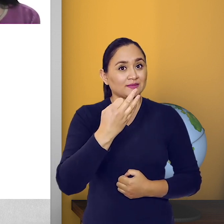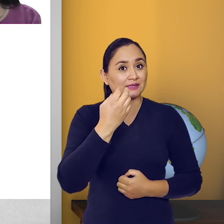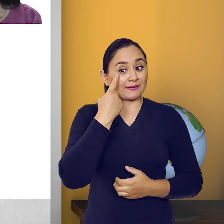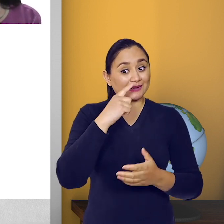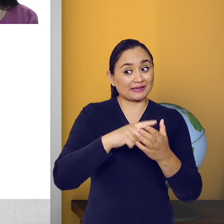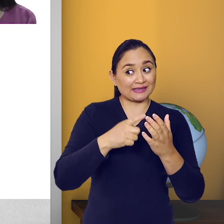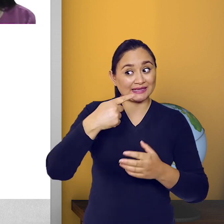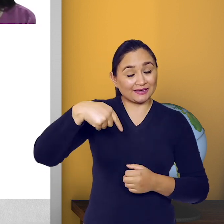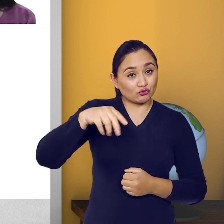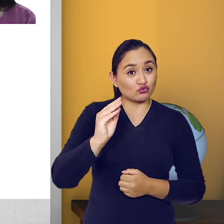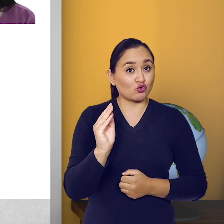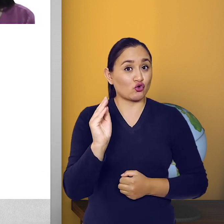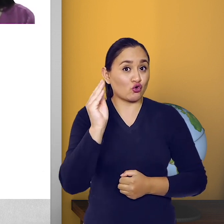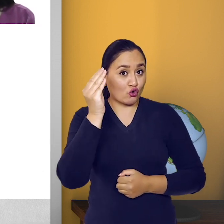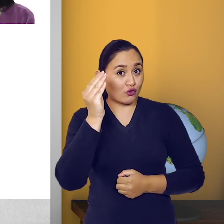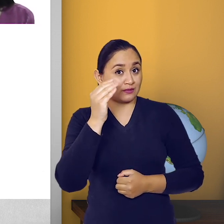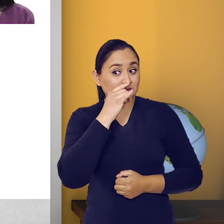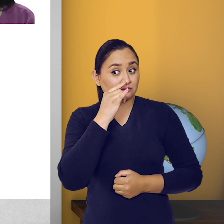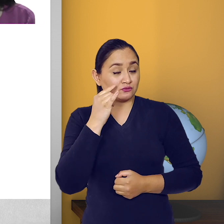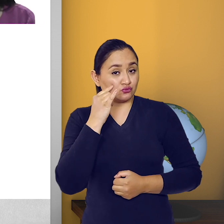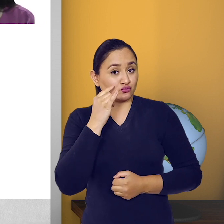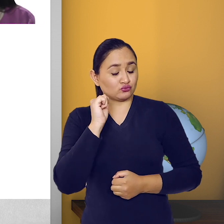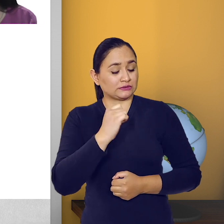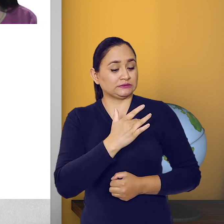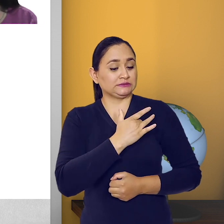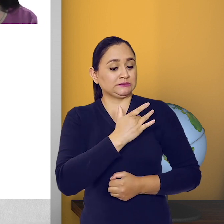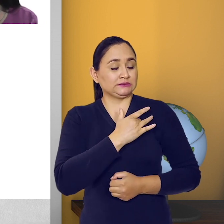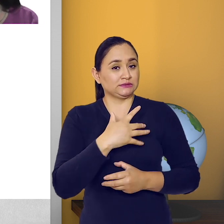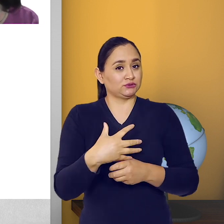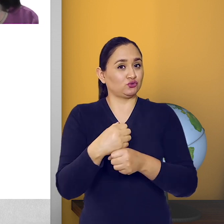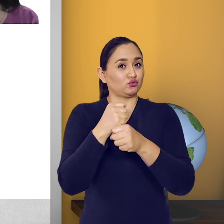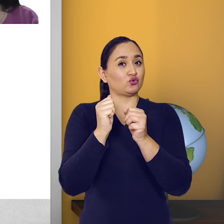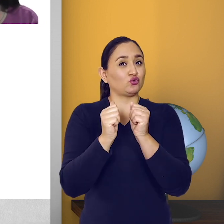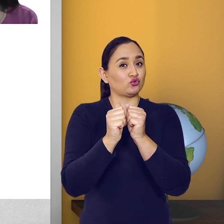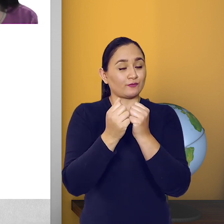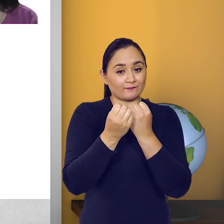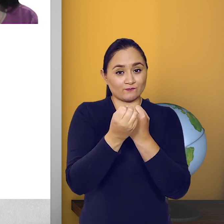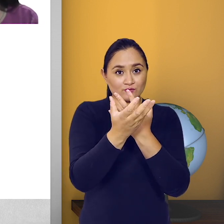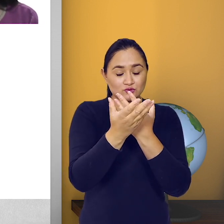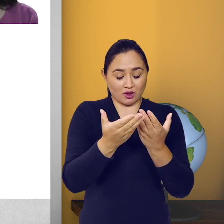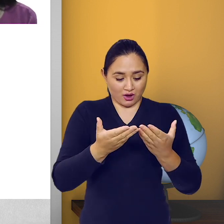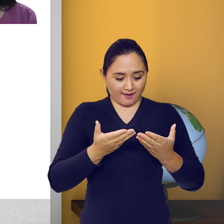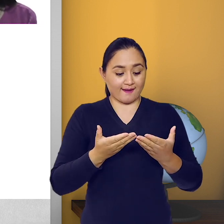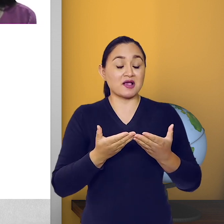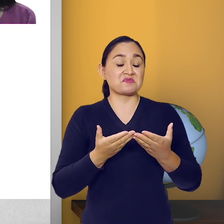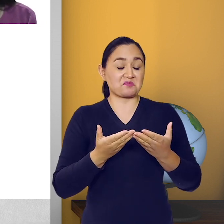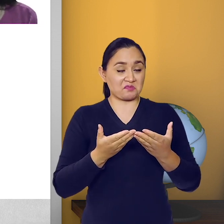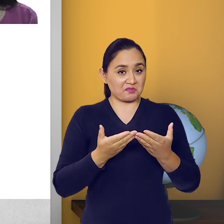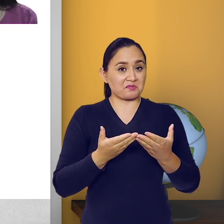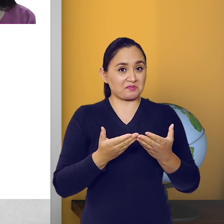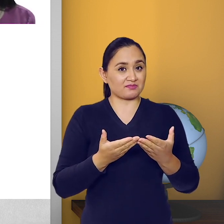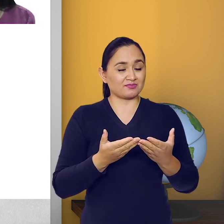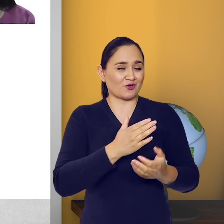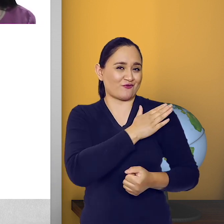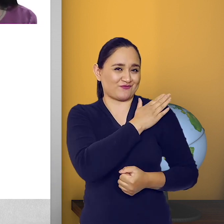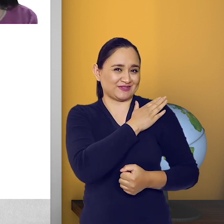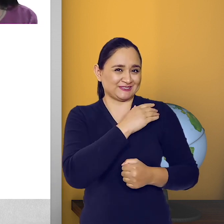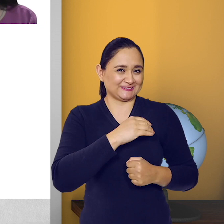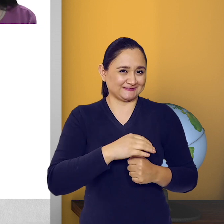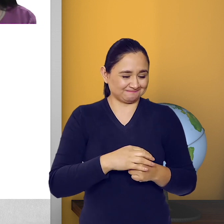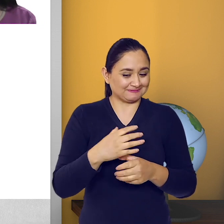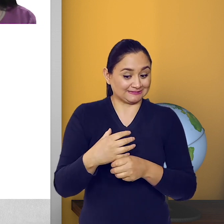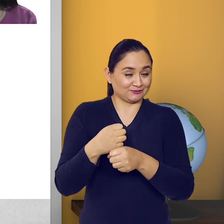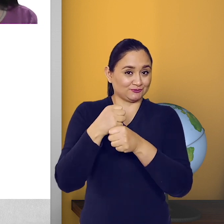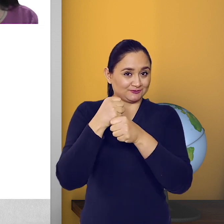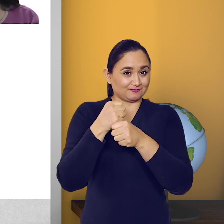adolescentes puedan sentirse seguros con la información que están recibiendo. Muy importante tener un